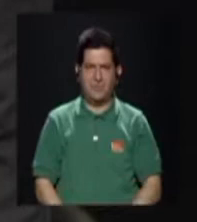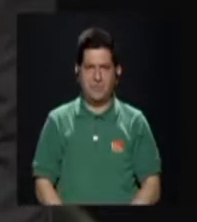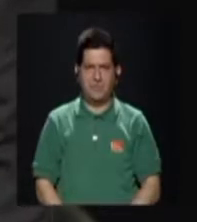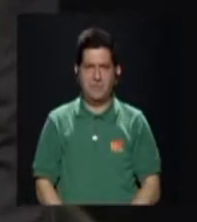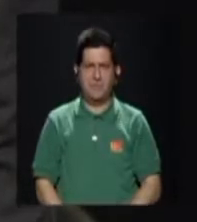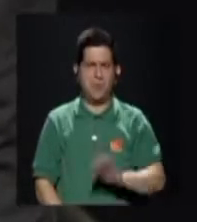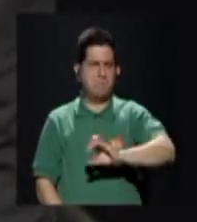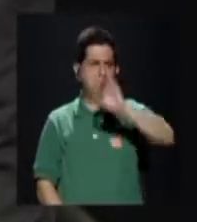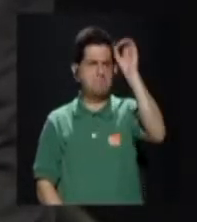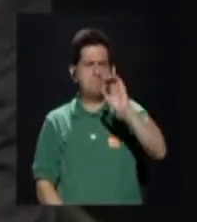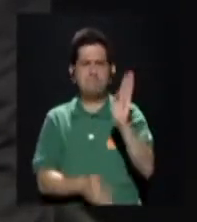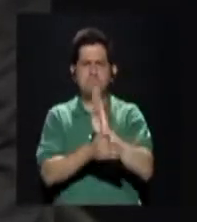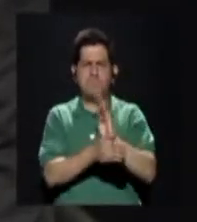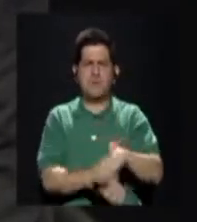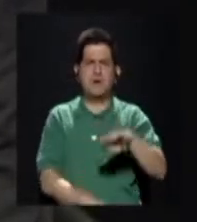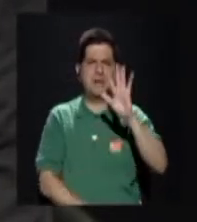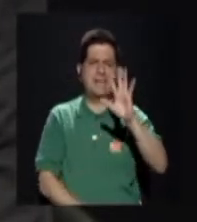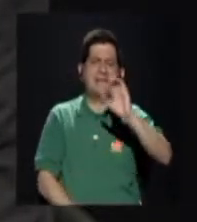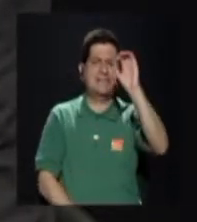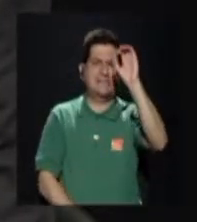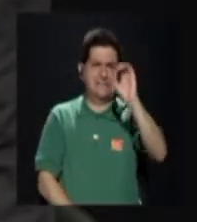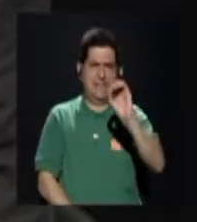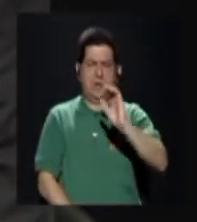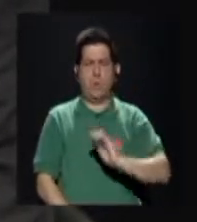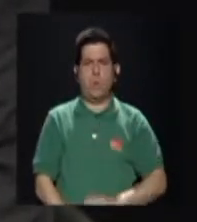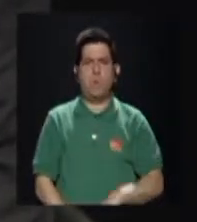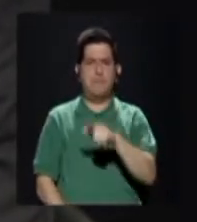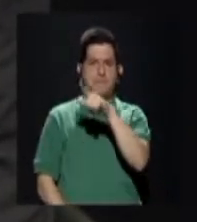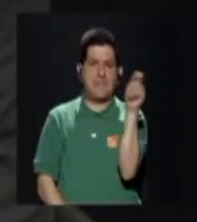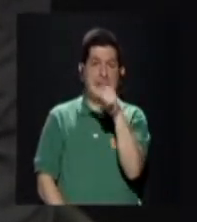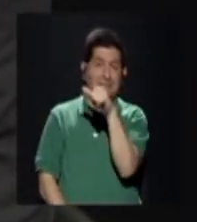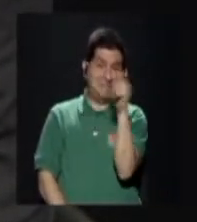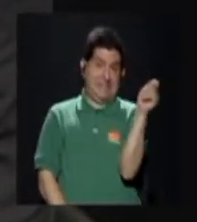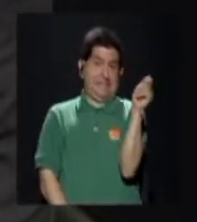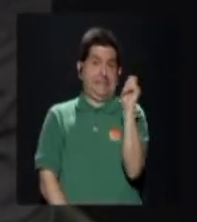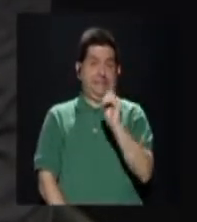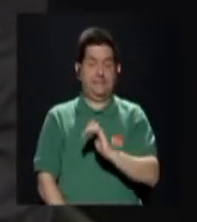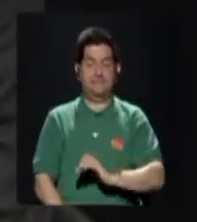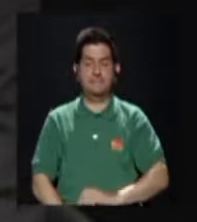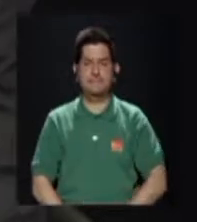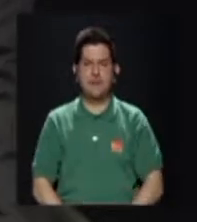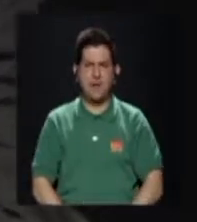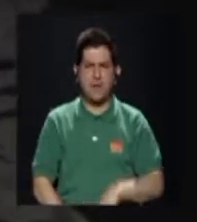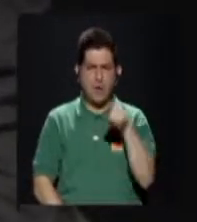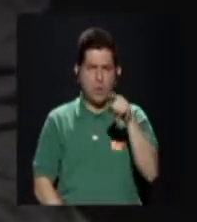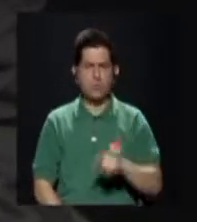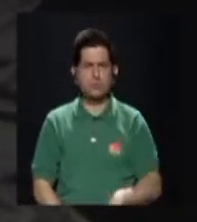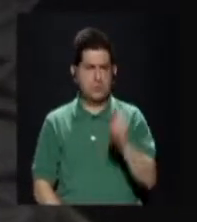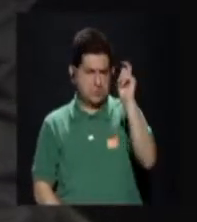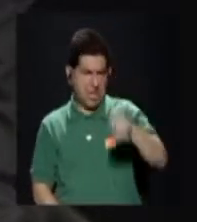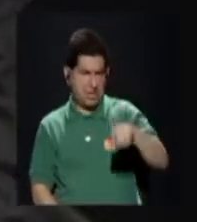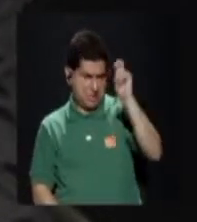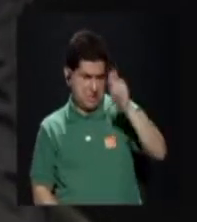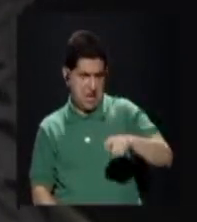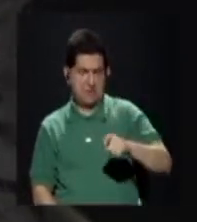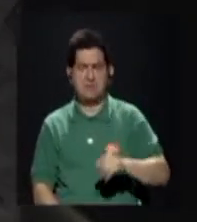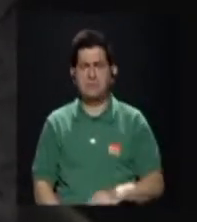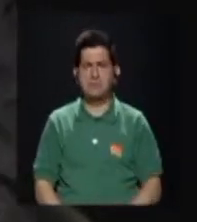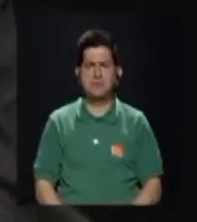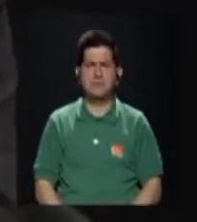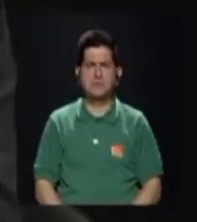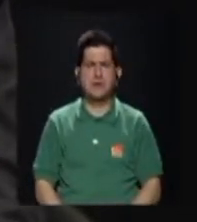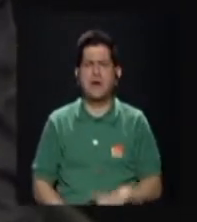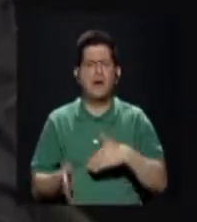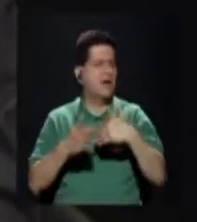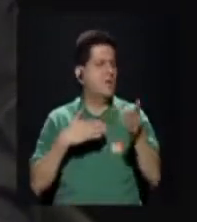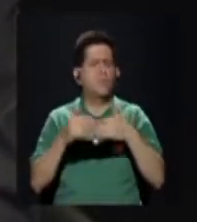con tasas de interés del 5% mensual? Usted abre una tarjeta,